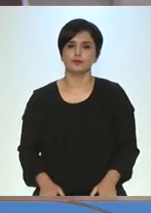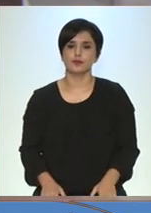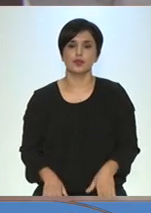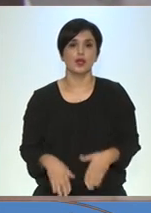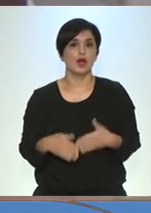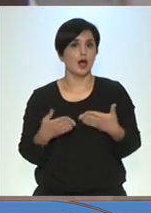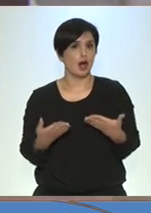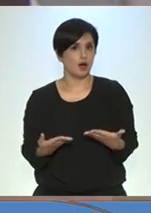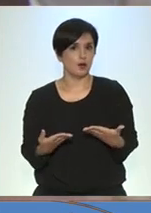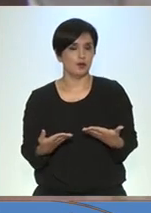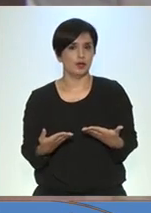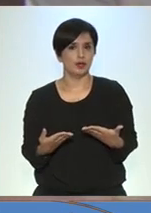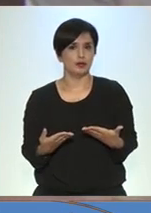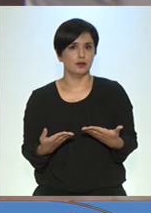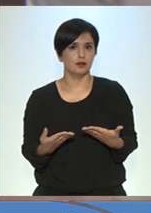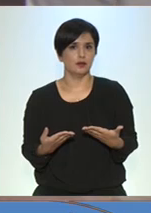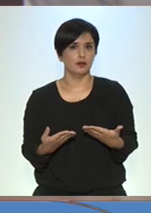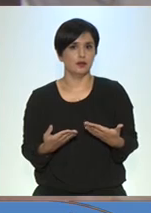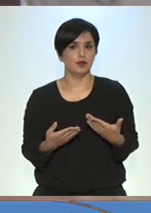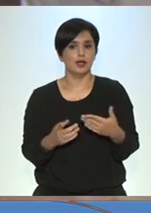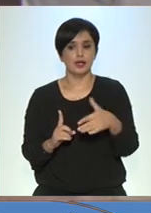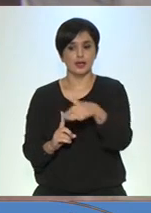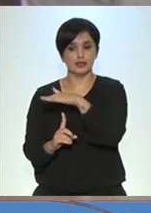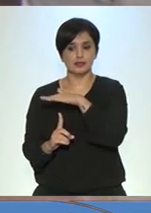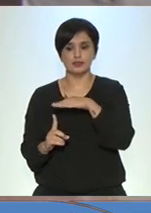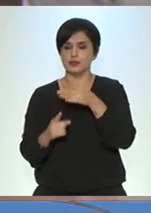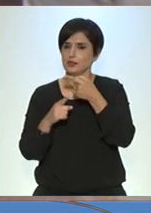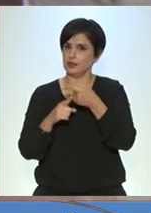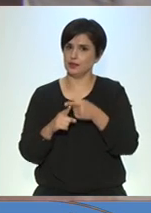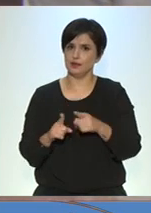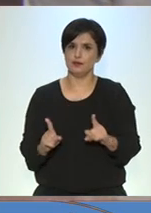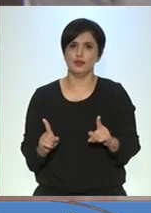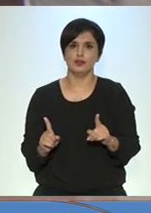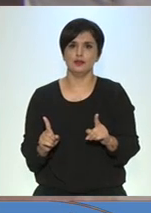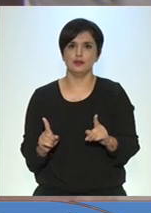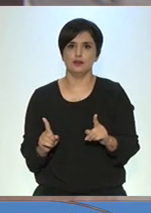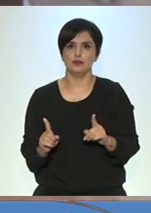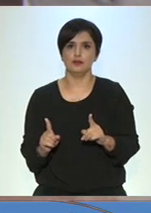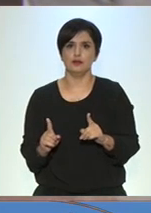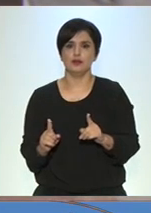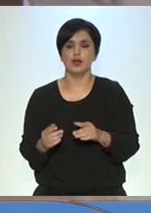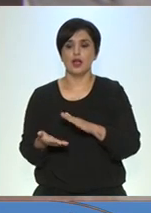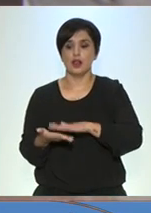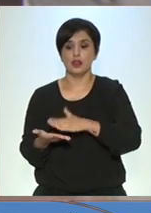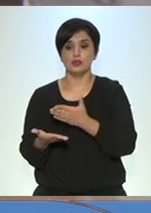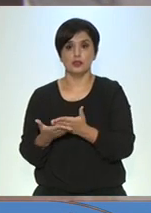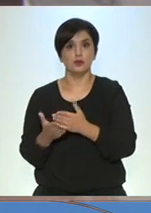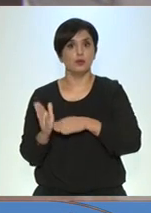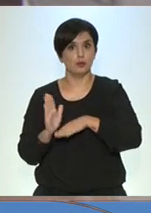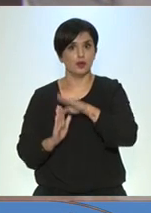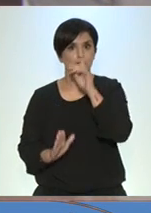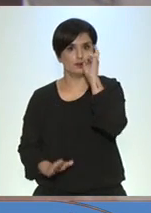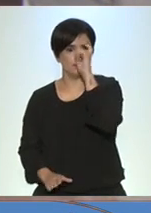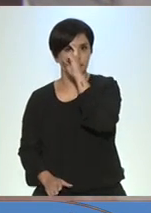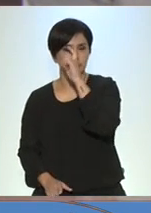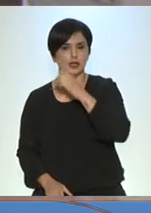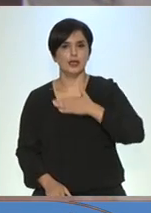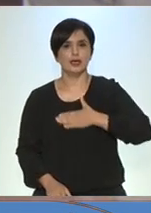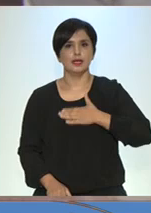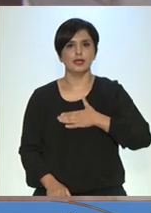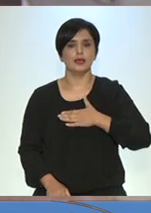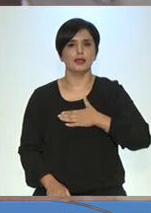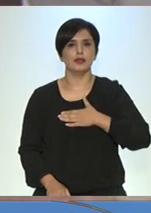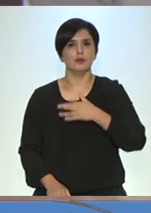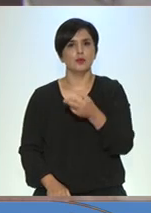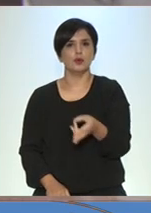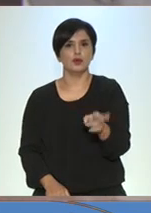estamos en otro escenario en donde la situación de salud es aún más compleja. Queremos insistir, Presidenta,